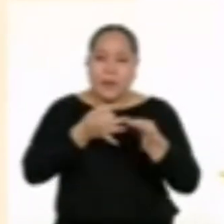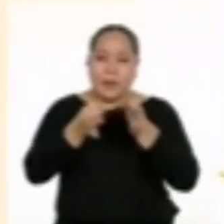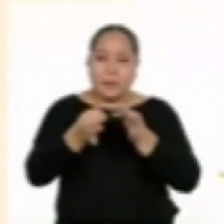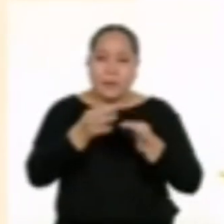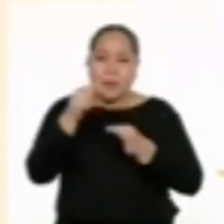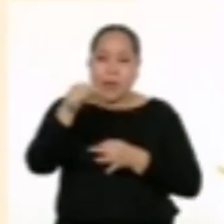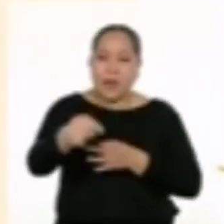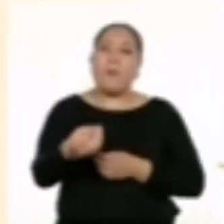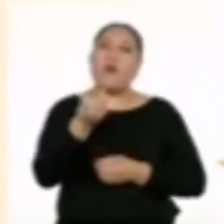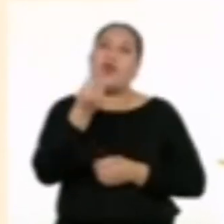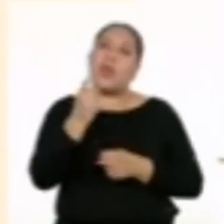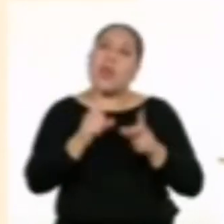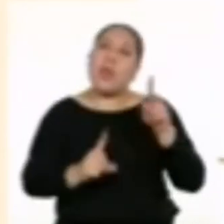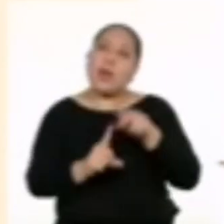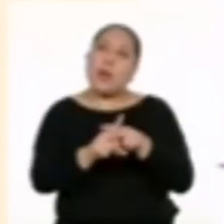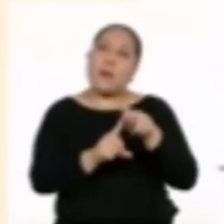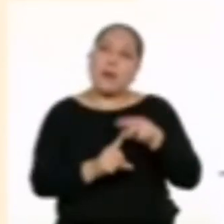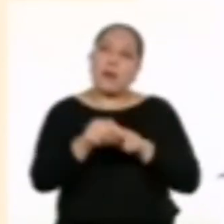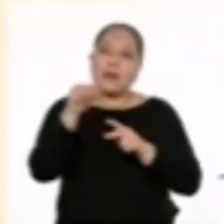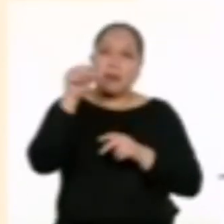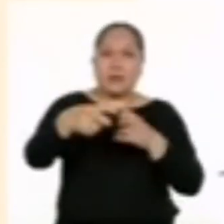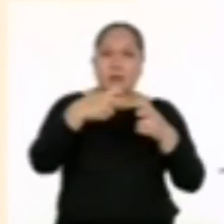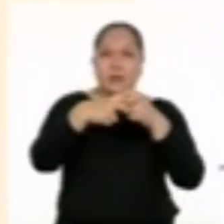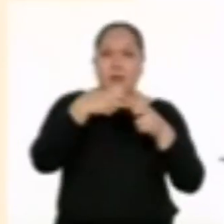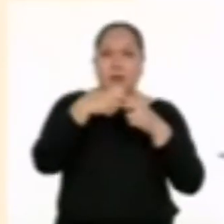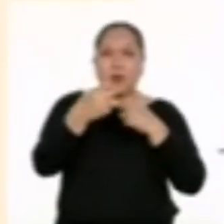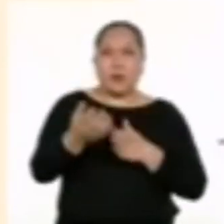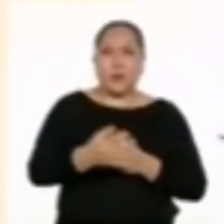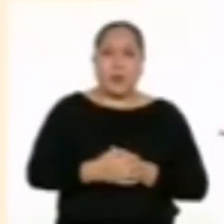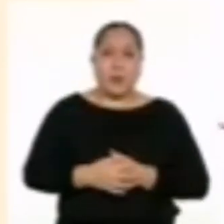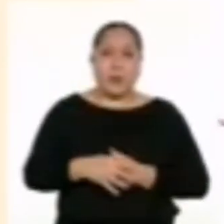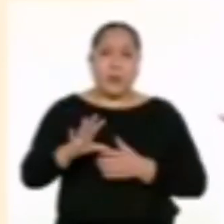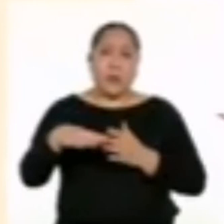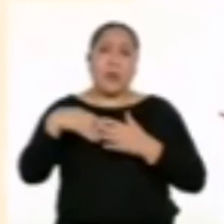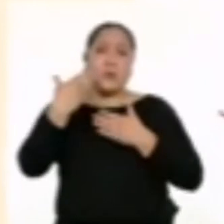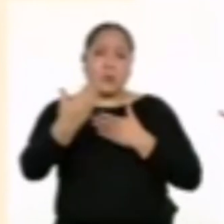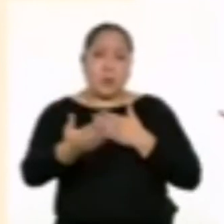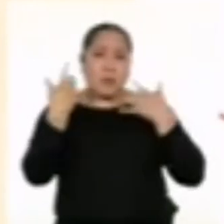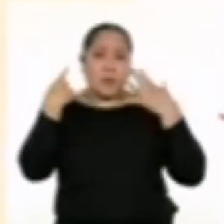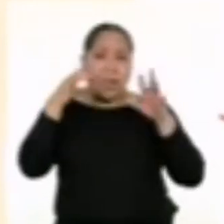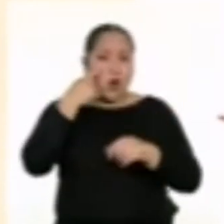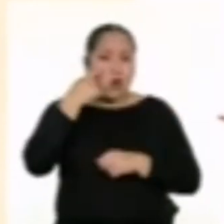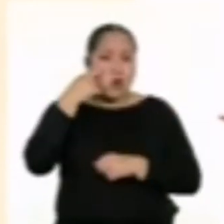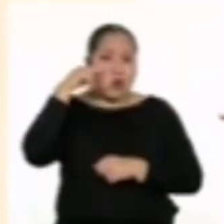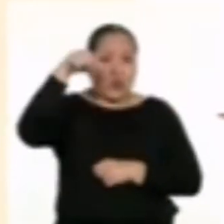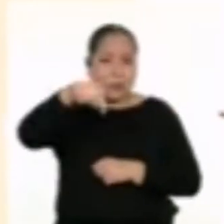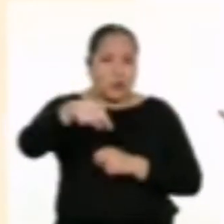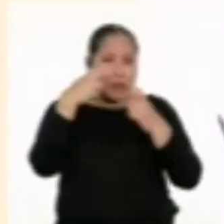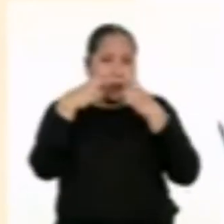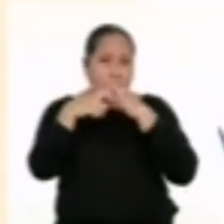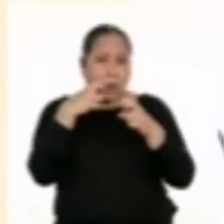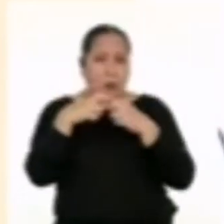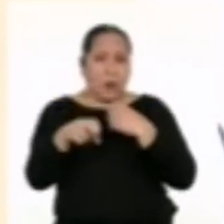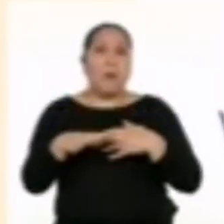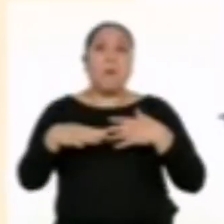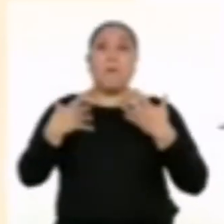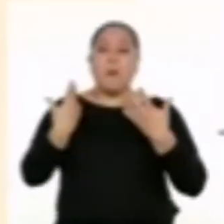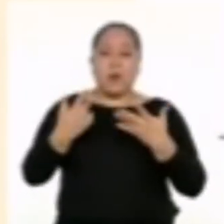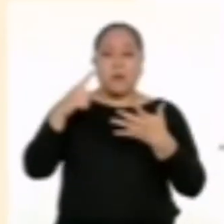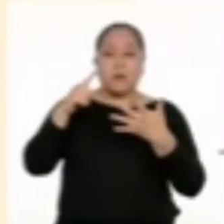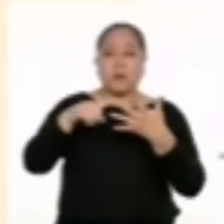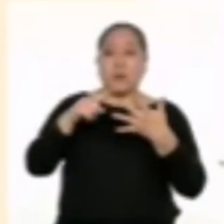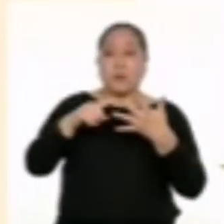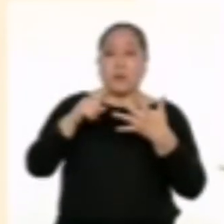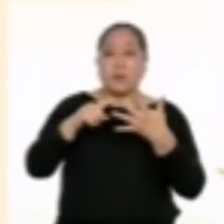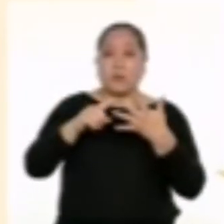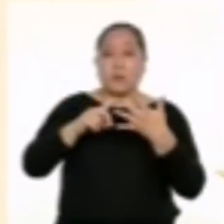describir las causas y consecuencias del problema. Luego, cuando ya conocemos mejor el problema, podemos pasar